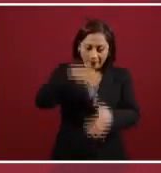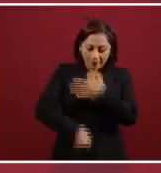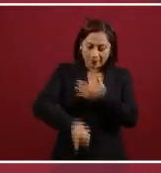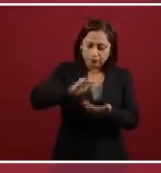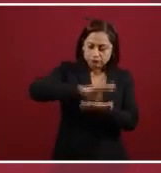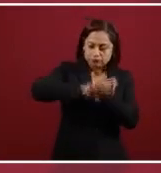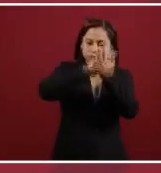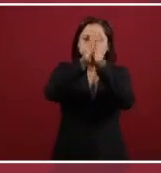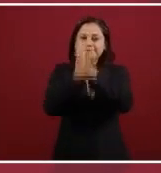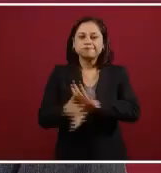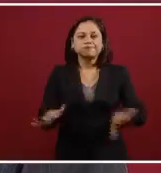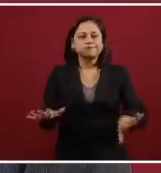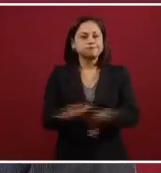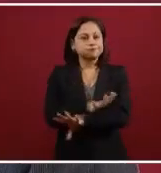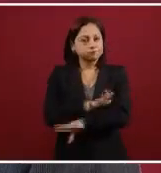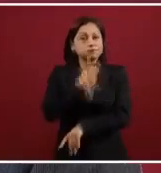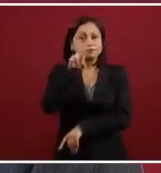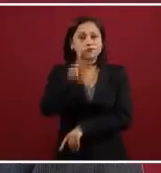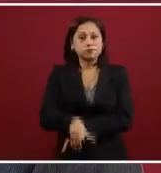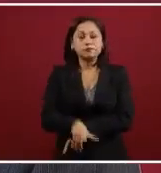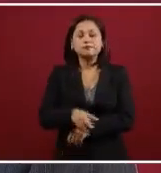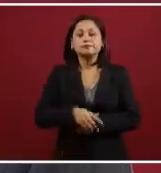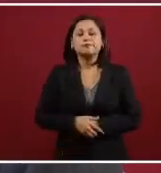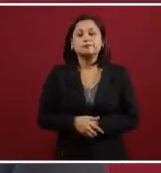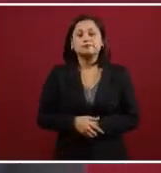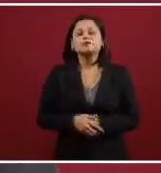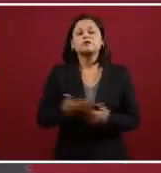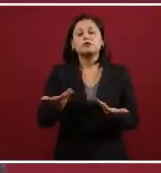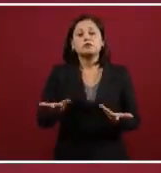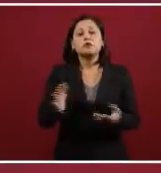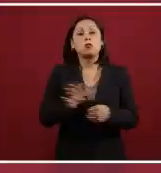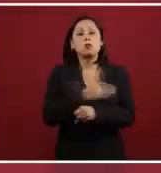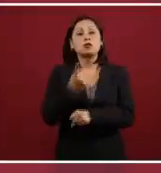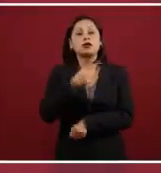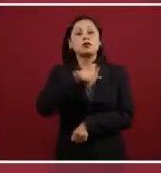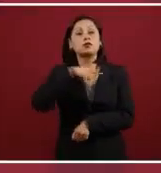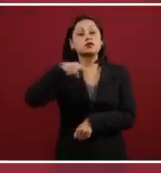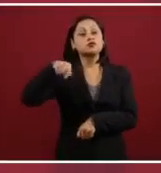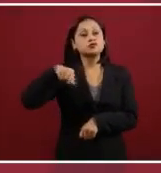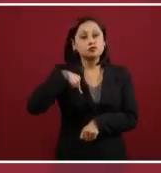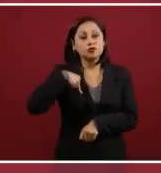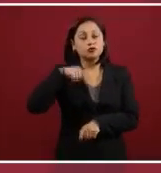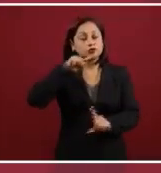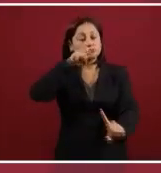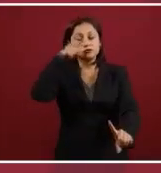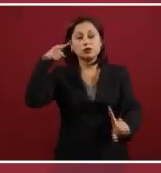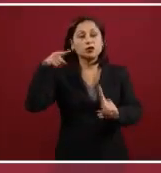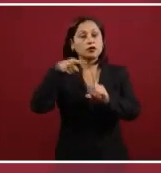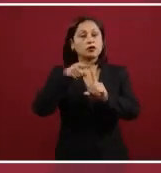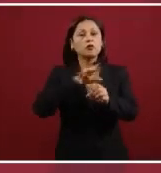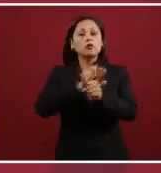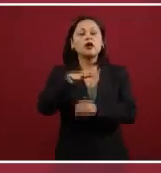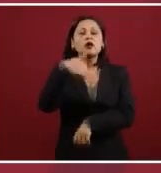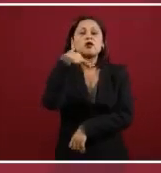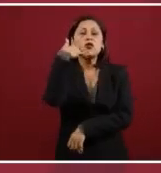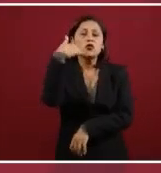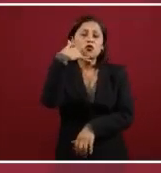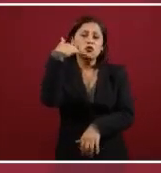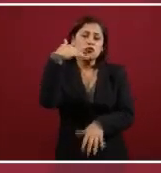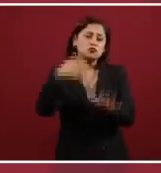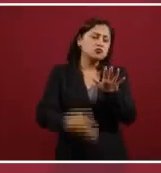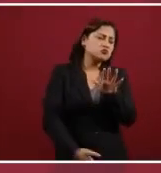que vamos a erradicar, vamos a desterrar la corrupción y la